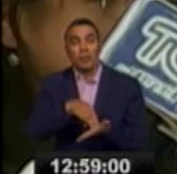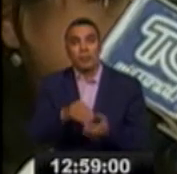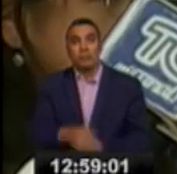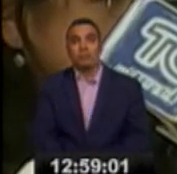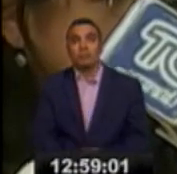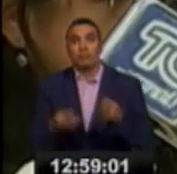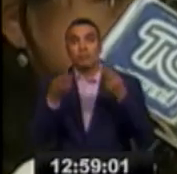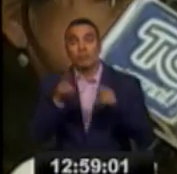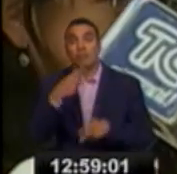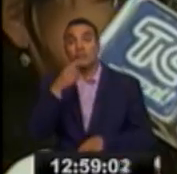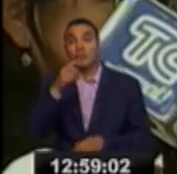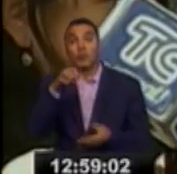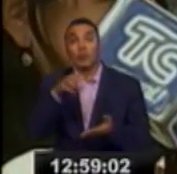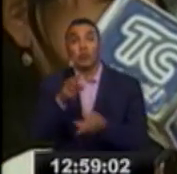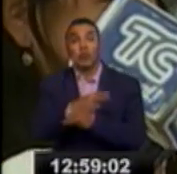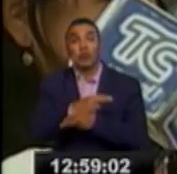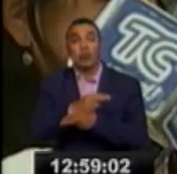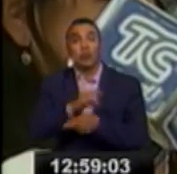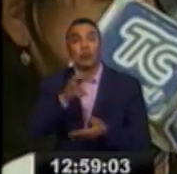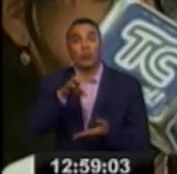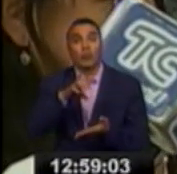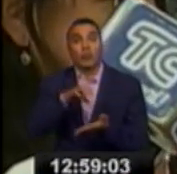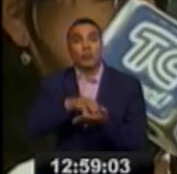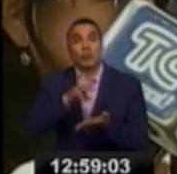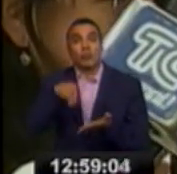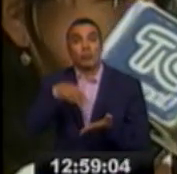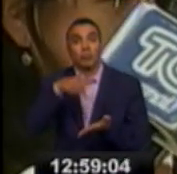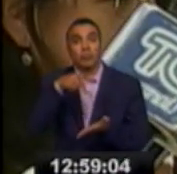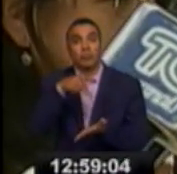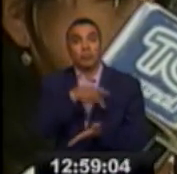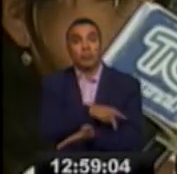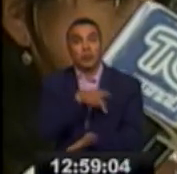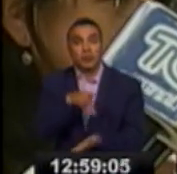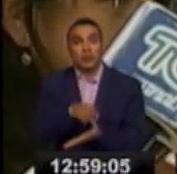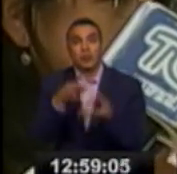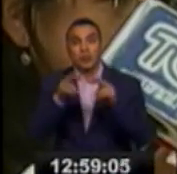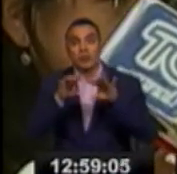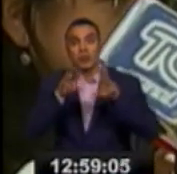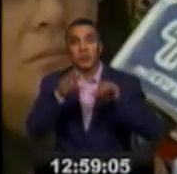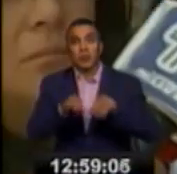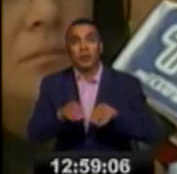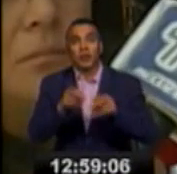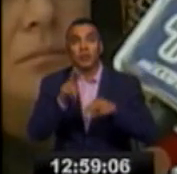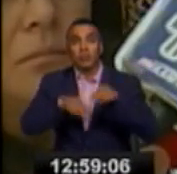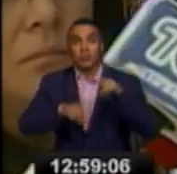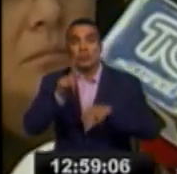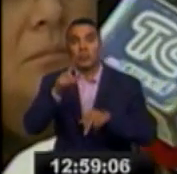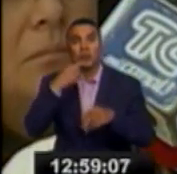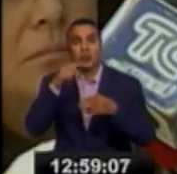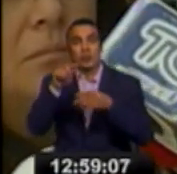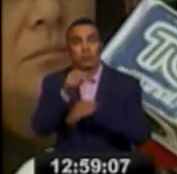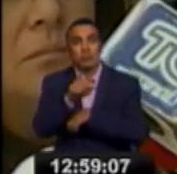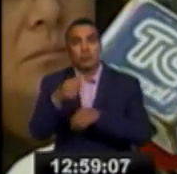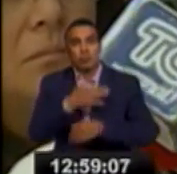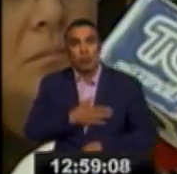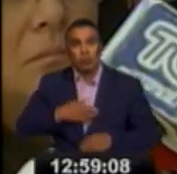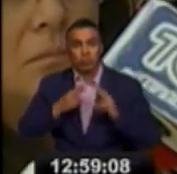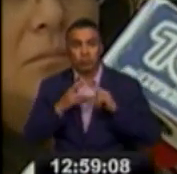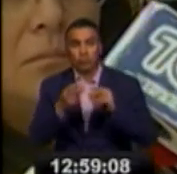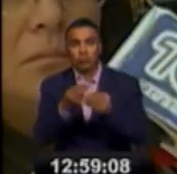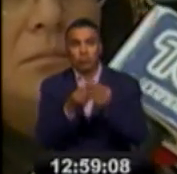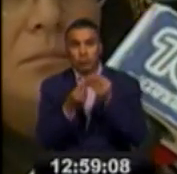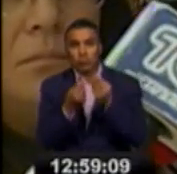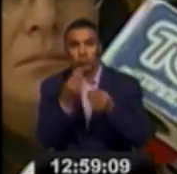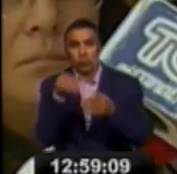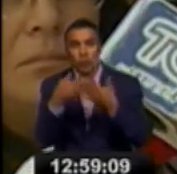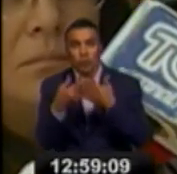auditoría al Consejo Provincial de Pichincha, igualmente a la Secretaría de la Reconstrucción. No puede ser posible que en esta investigación,